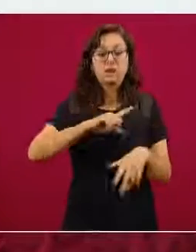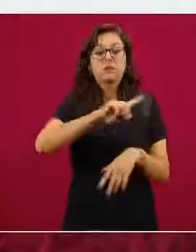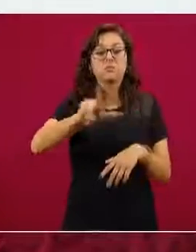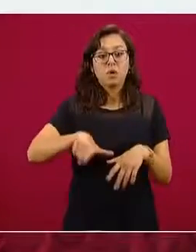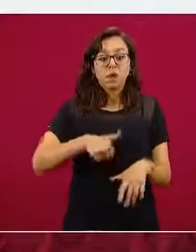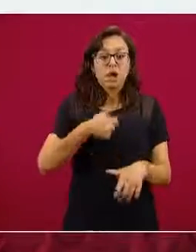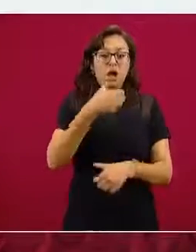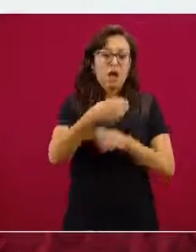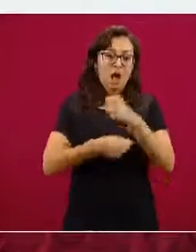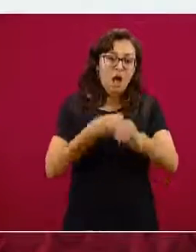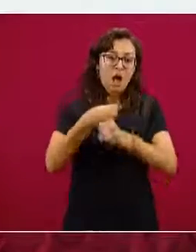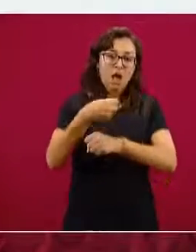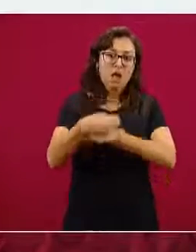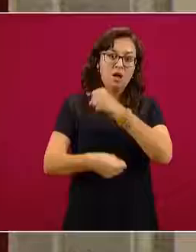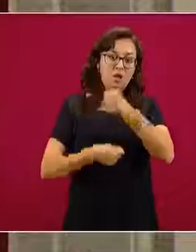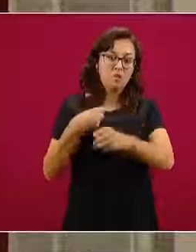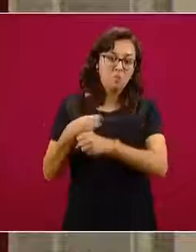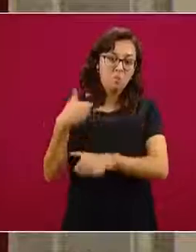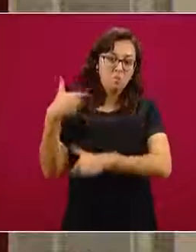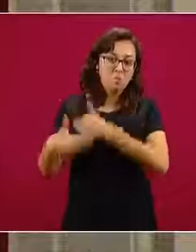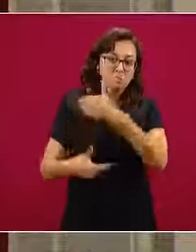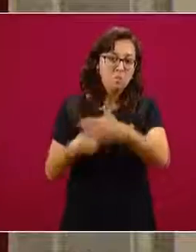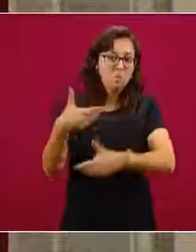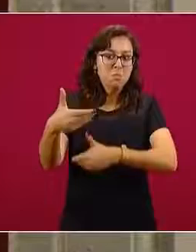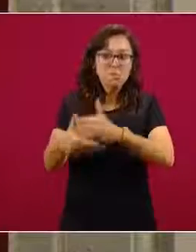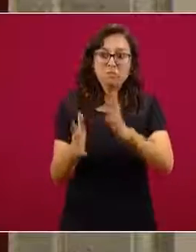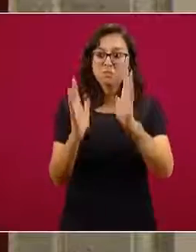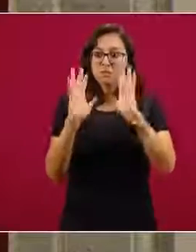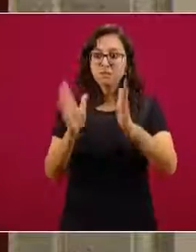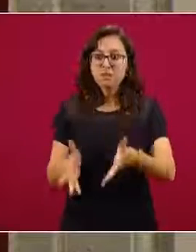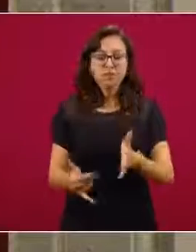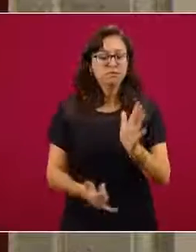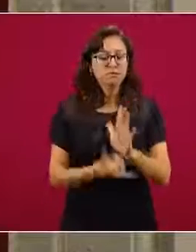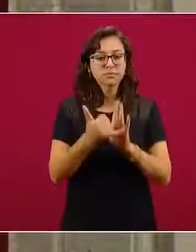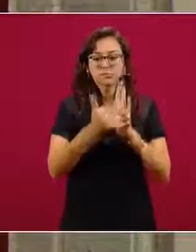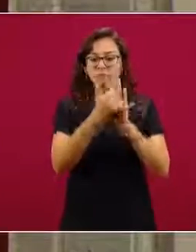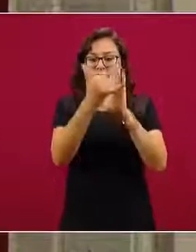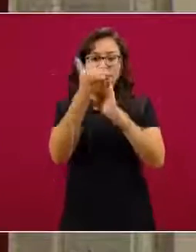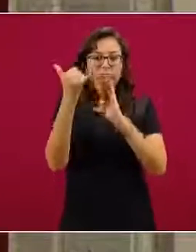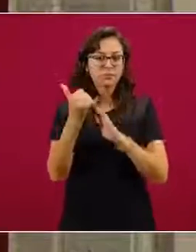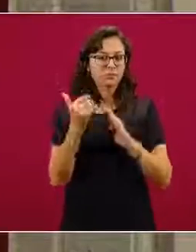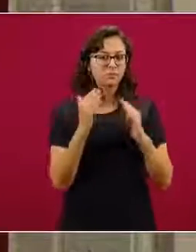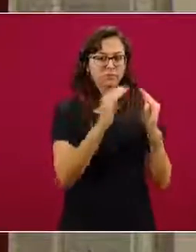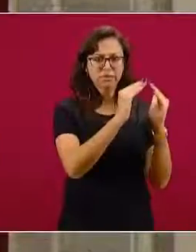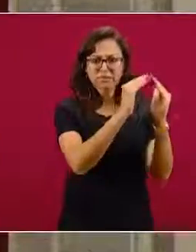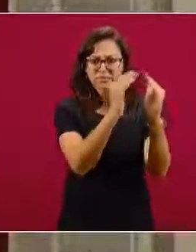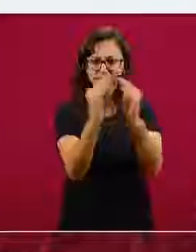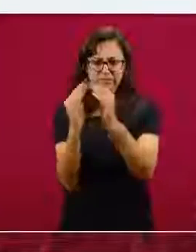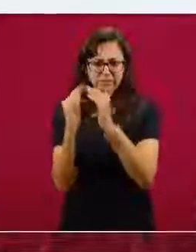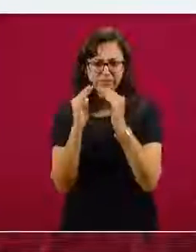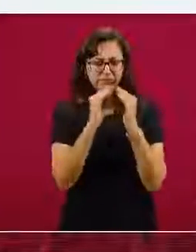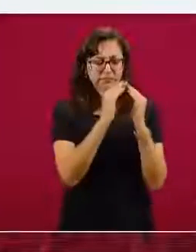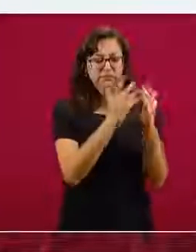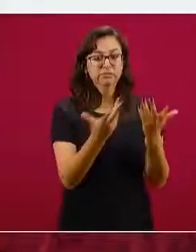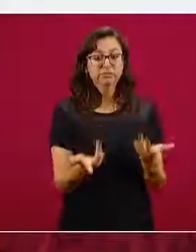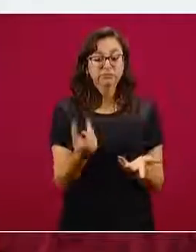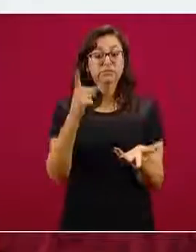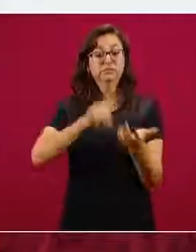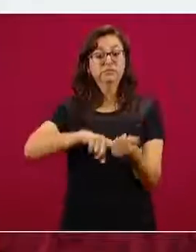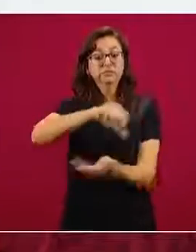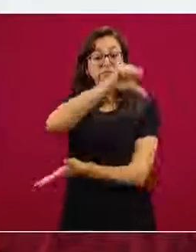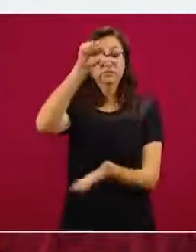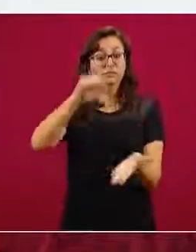los años y las décadas, se volvió una colonia completamente densa, que además está en el centro de